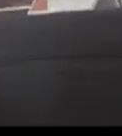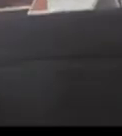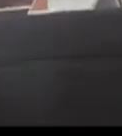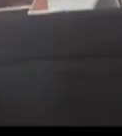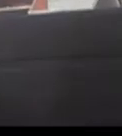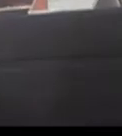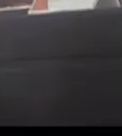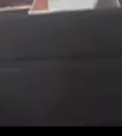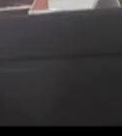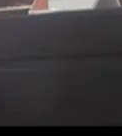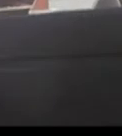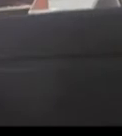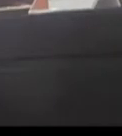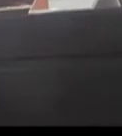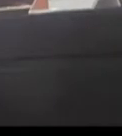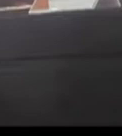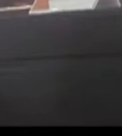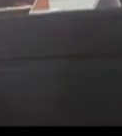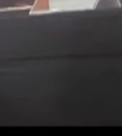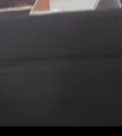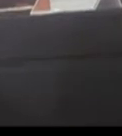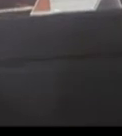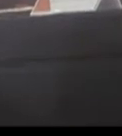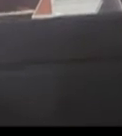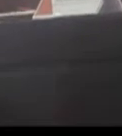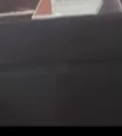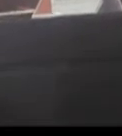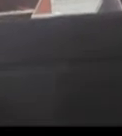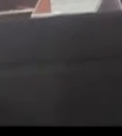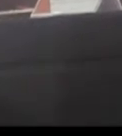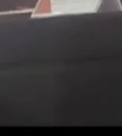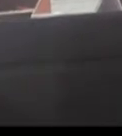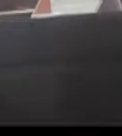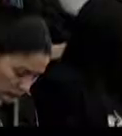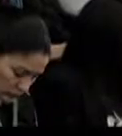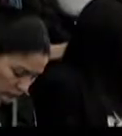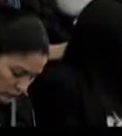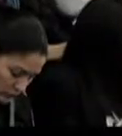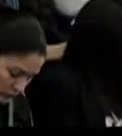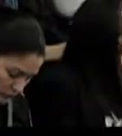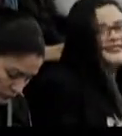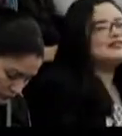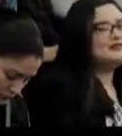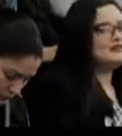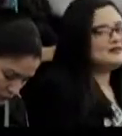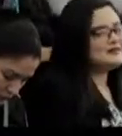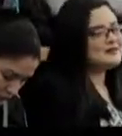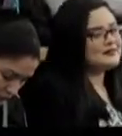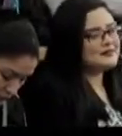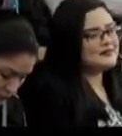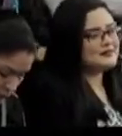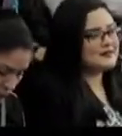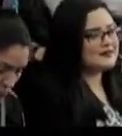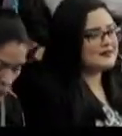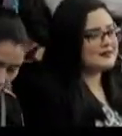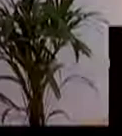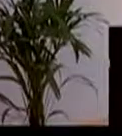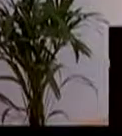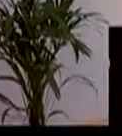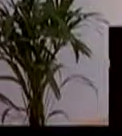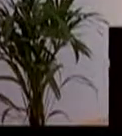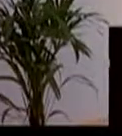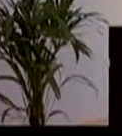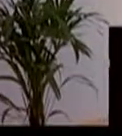Arroyo Ortiz hizo eco a los planteamientos de la necesidad de revisar los contenidos y planes de estudio que suman a la transformación de la educación